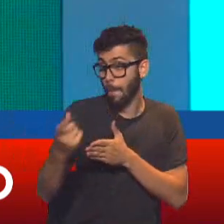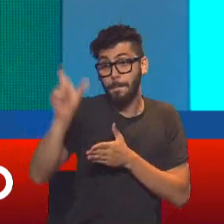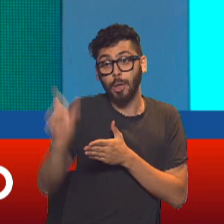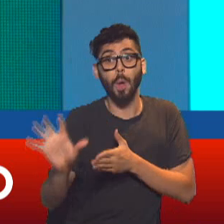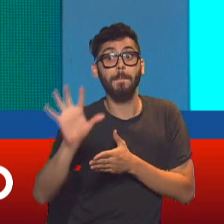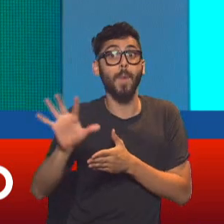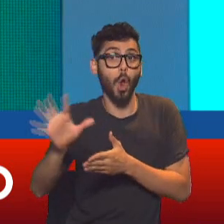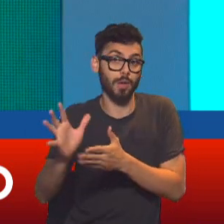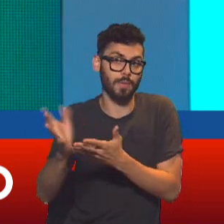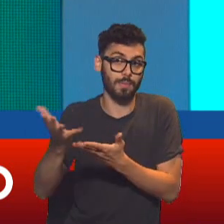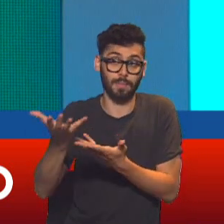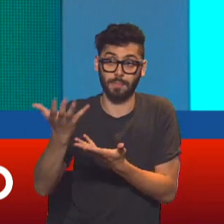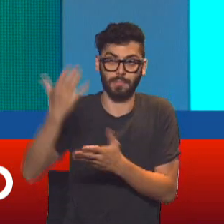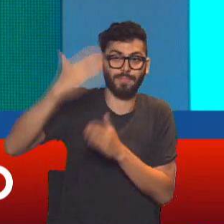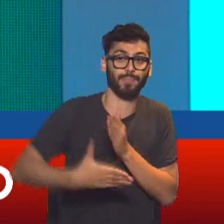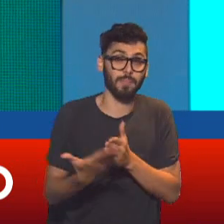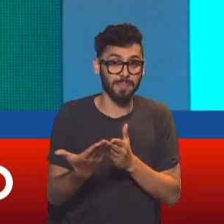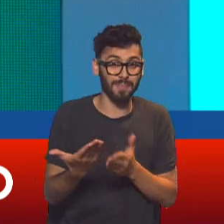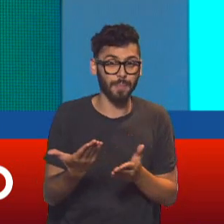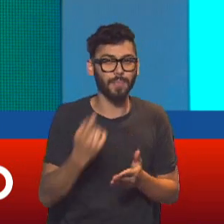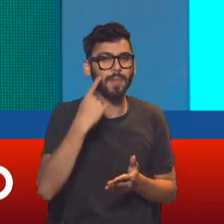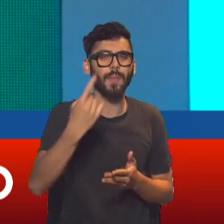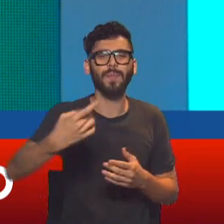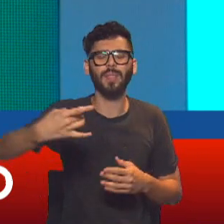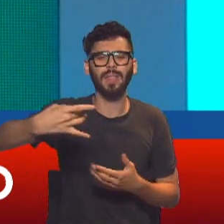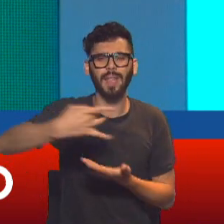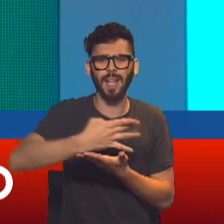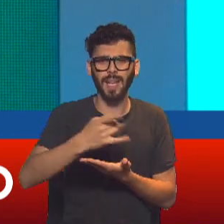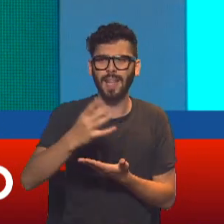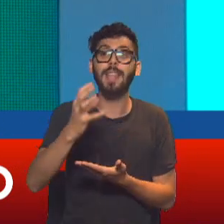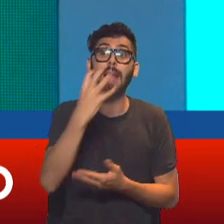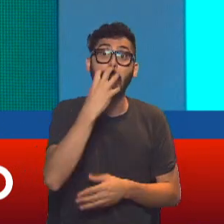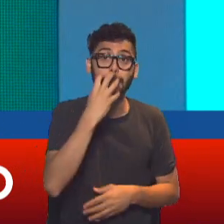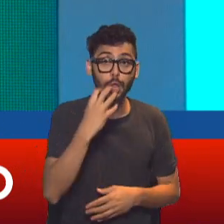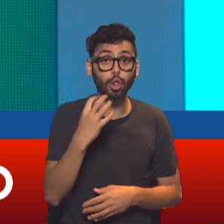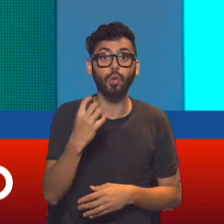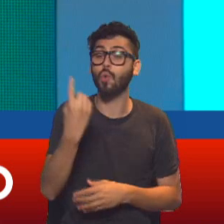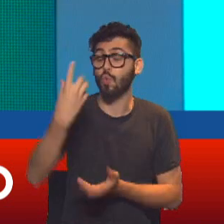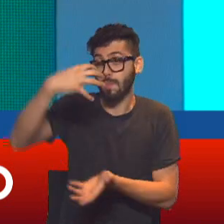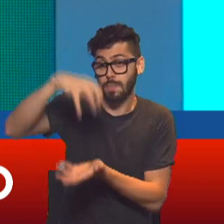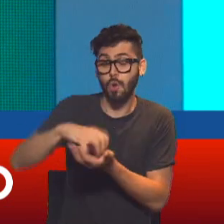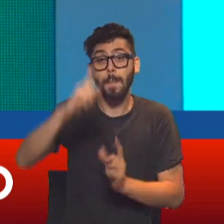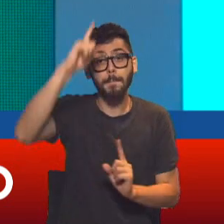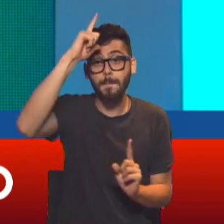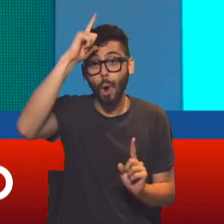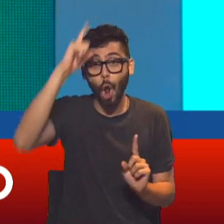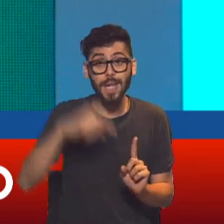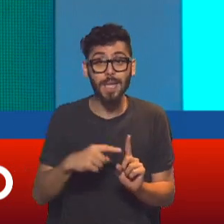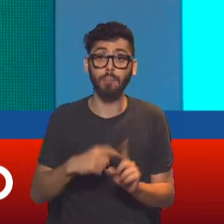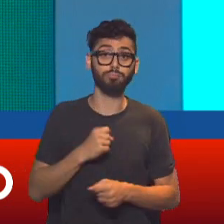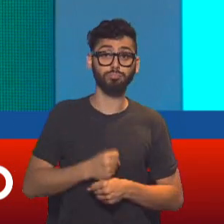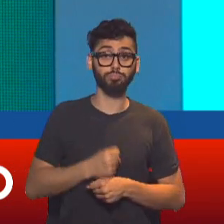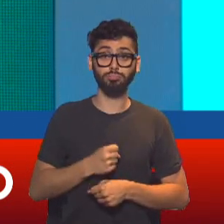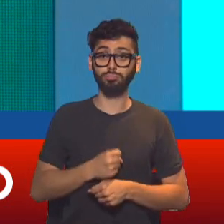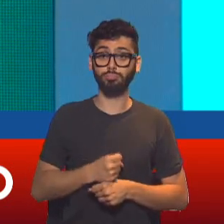hubo un incidente horrible en una estación de trenes de la línea Sarmiento. Una mujer policía, cumpliendo con su tarea,